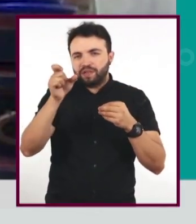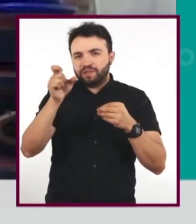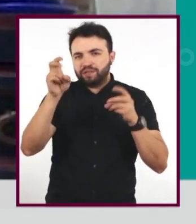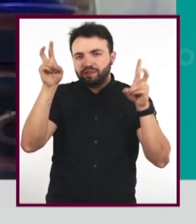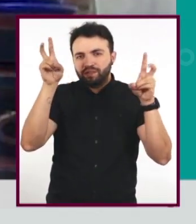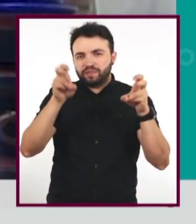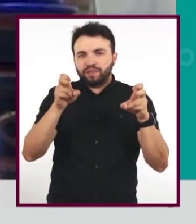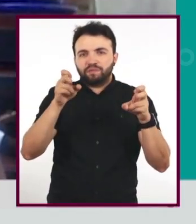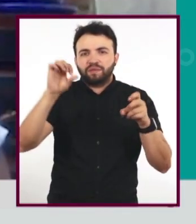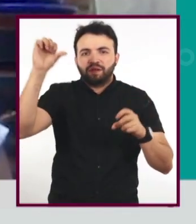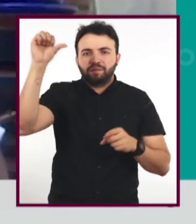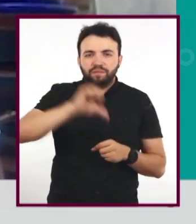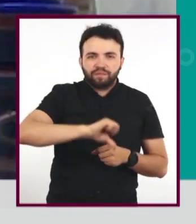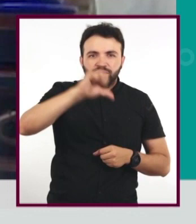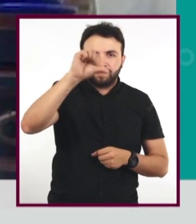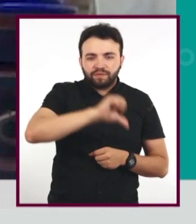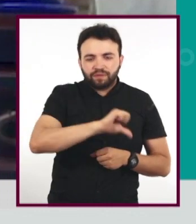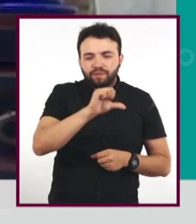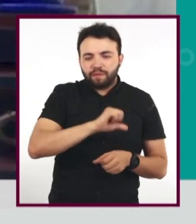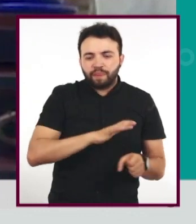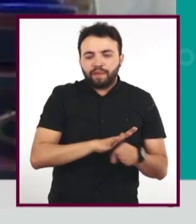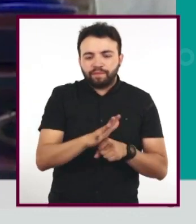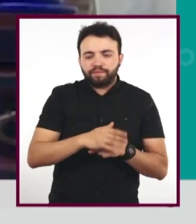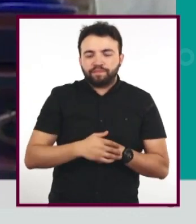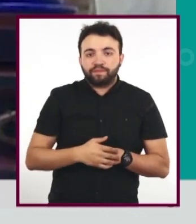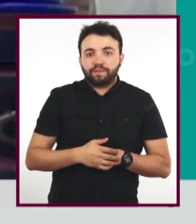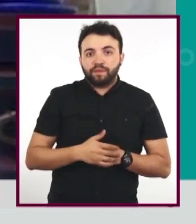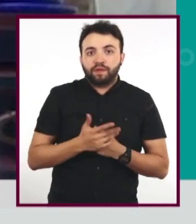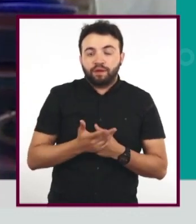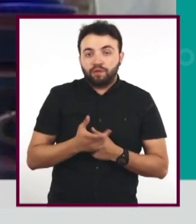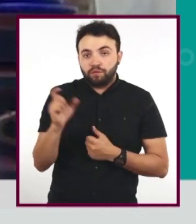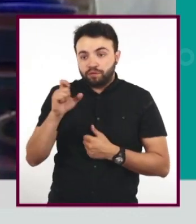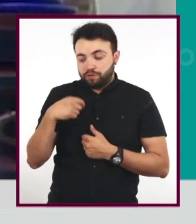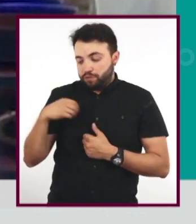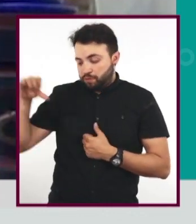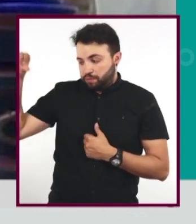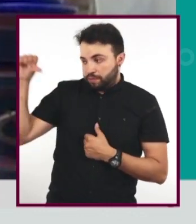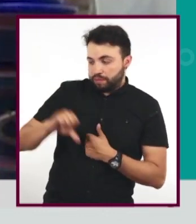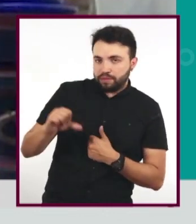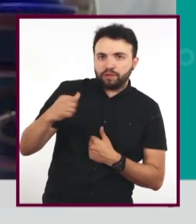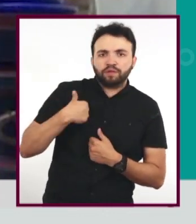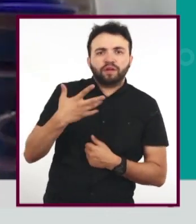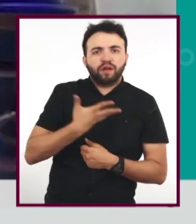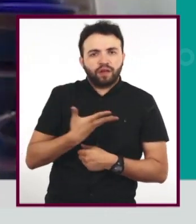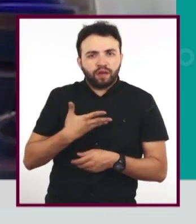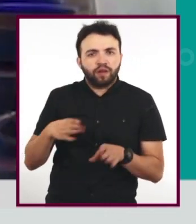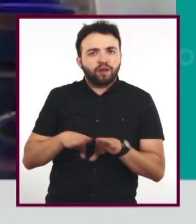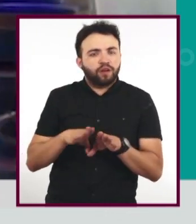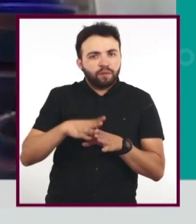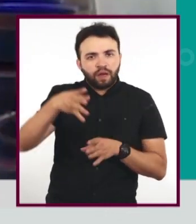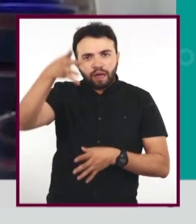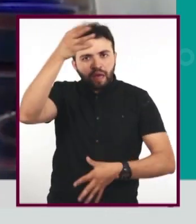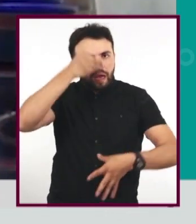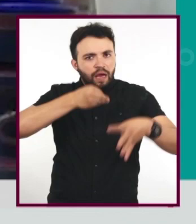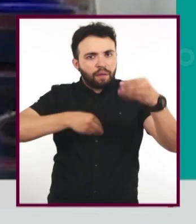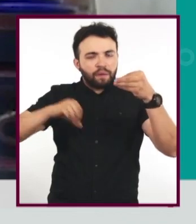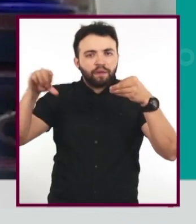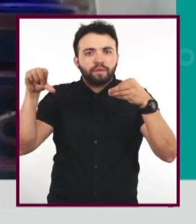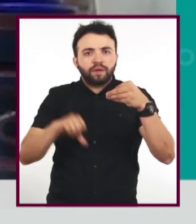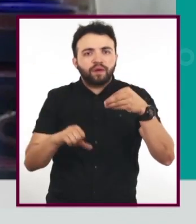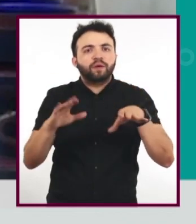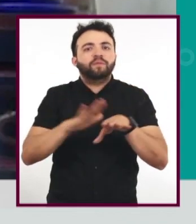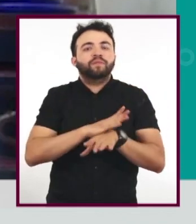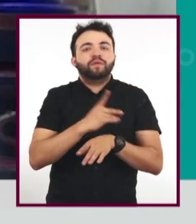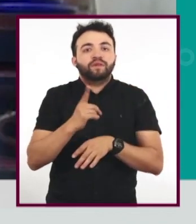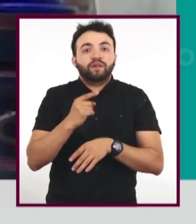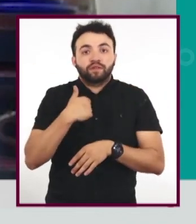tautológico, pero de perder podemos aprender a perder, porque es algo que no sabemos hacer muy bien,